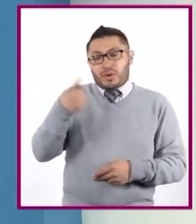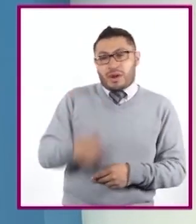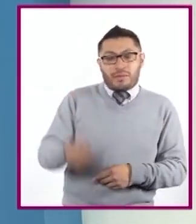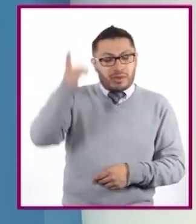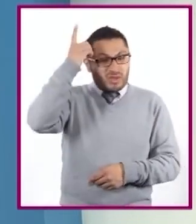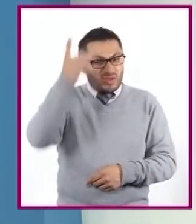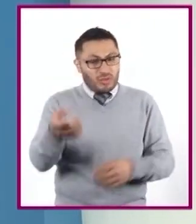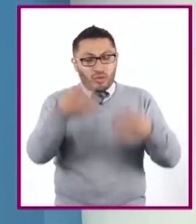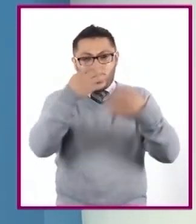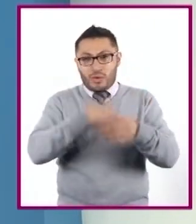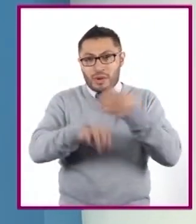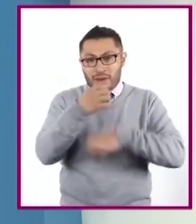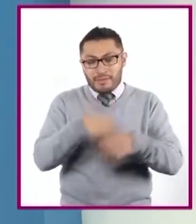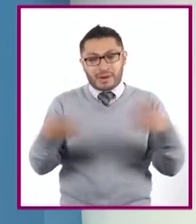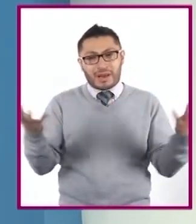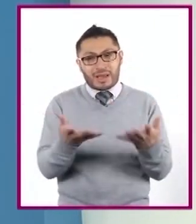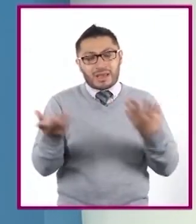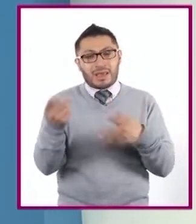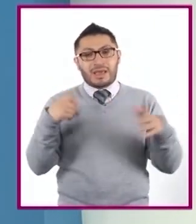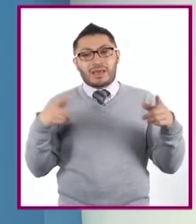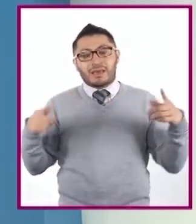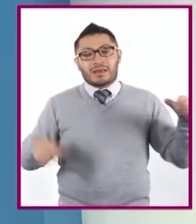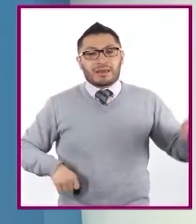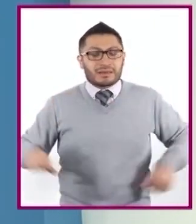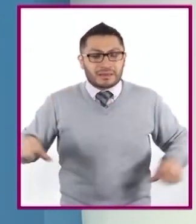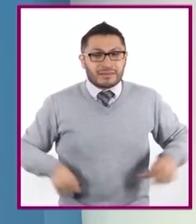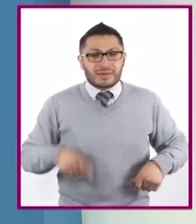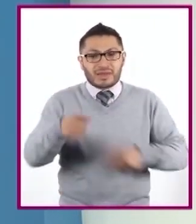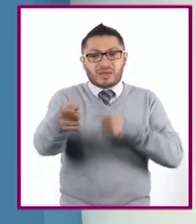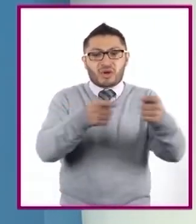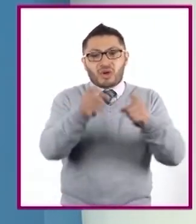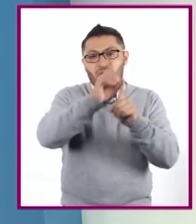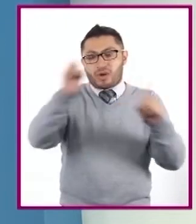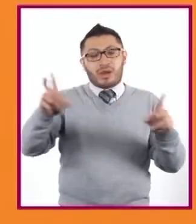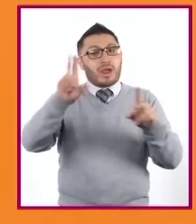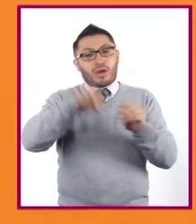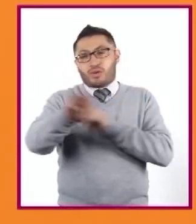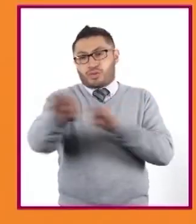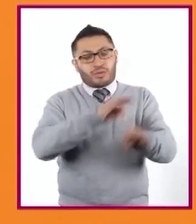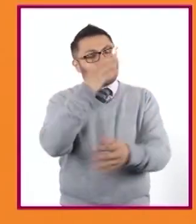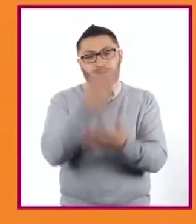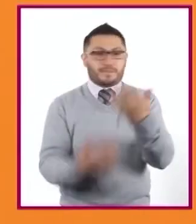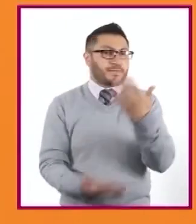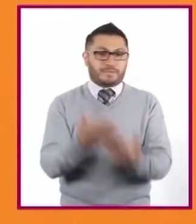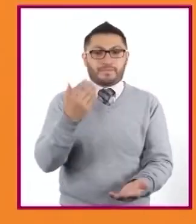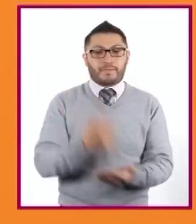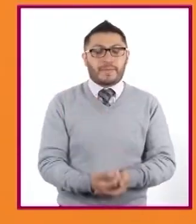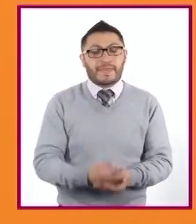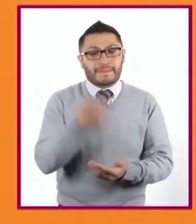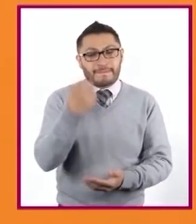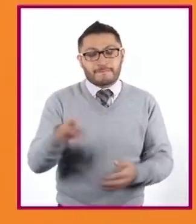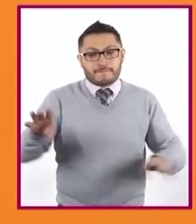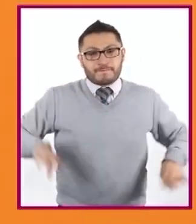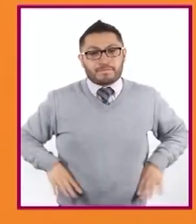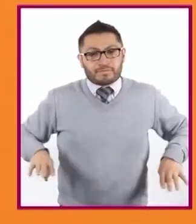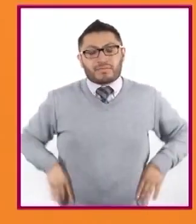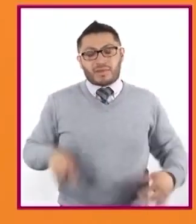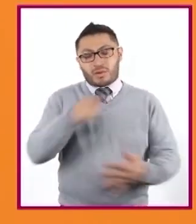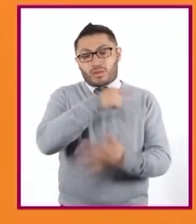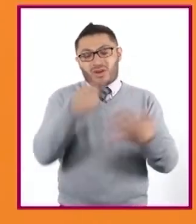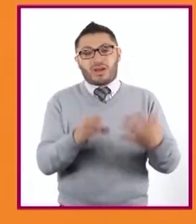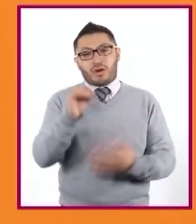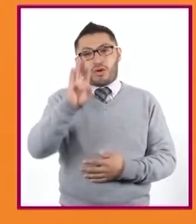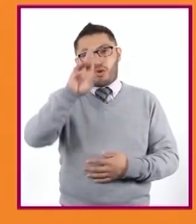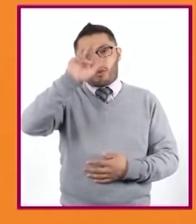empresa, que se dedica a las tareas de control y organización, y no al trabajo manual. estos rasgos característicos del